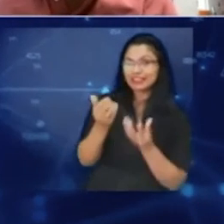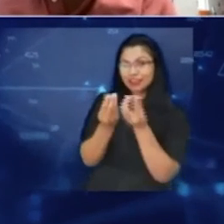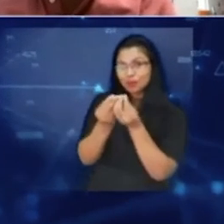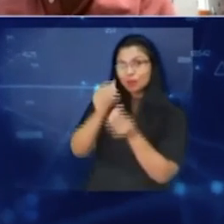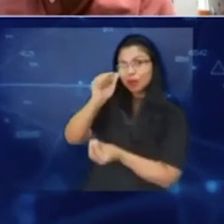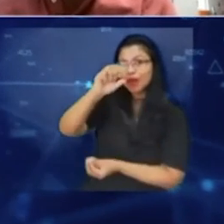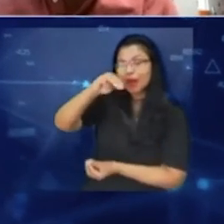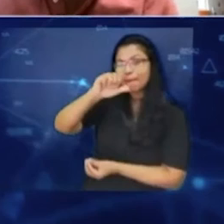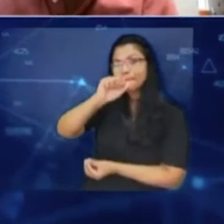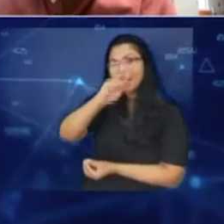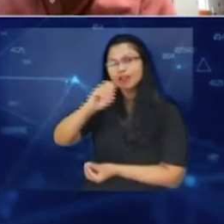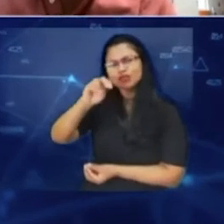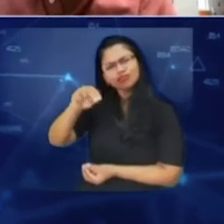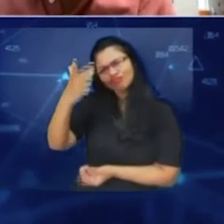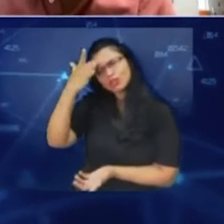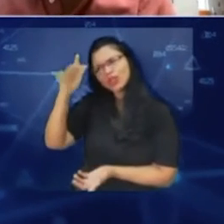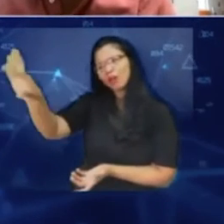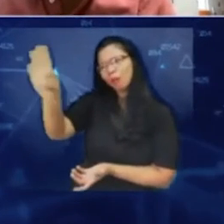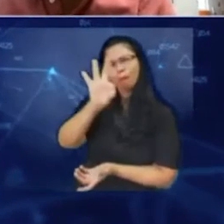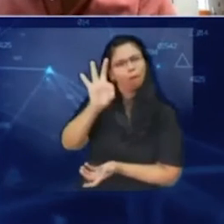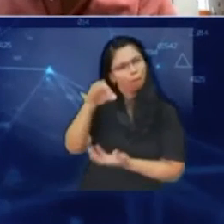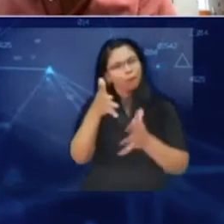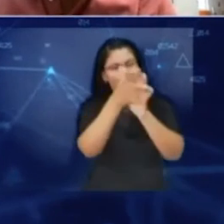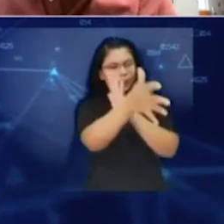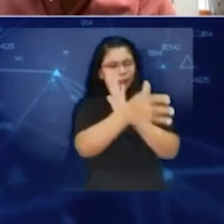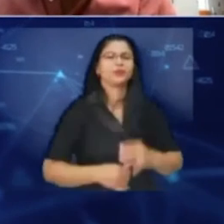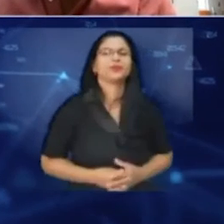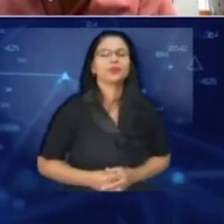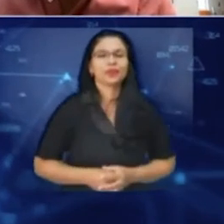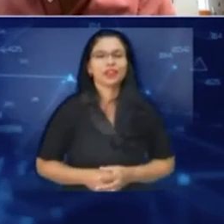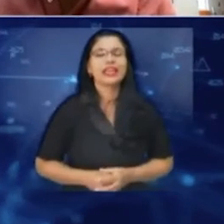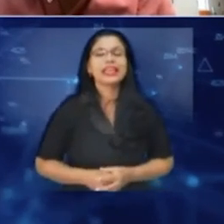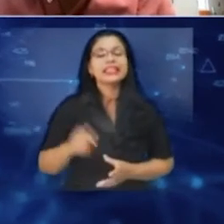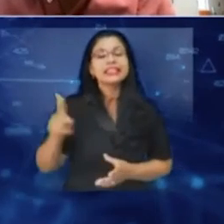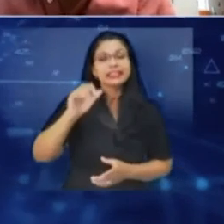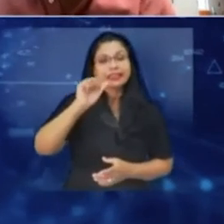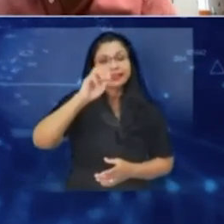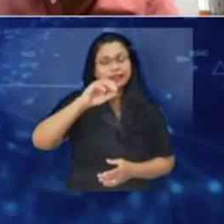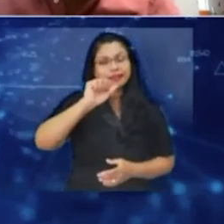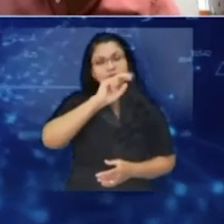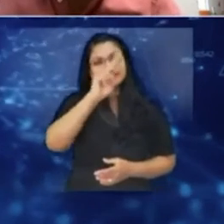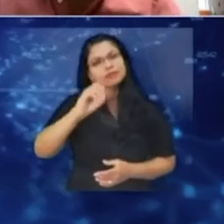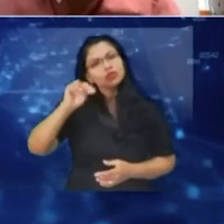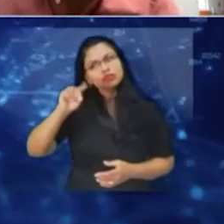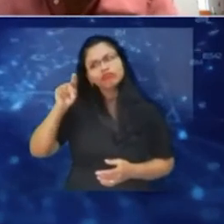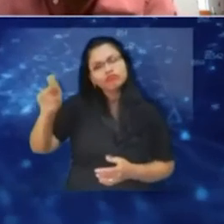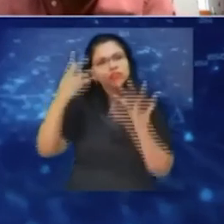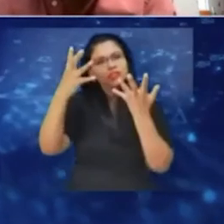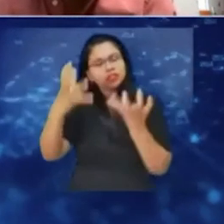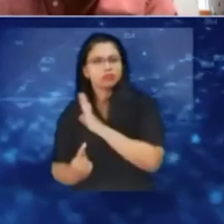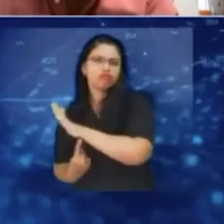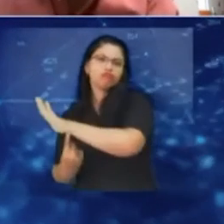¿no? en este escenario? Bueno, el proyecto Kuiper es una iniciativa de Amazon precisamente para echar a andar un sistema, el